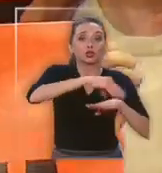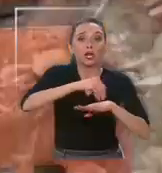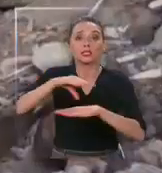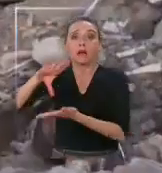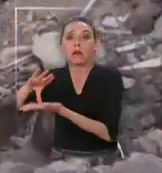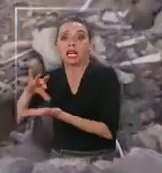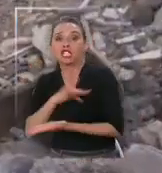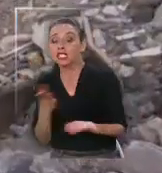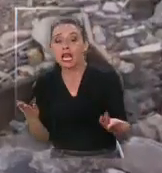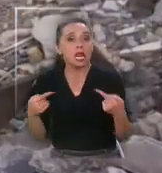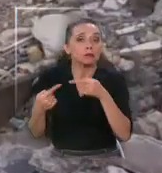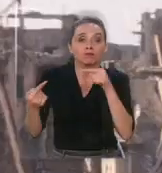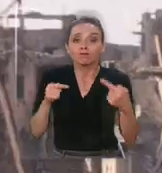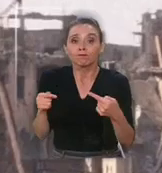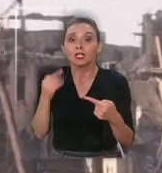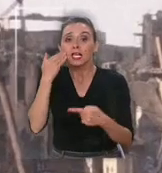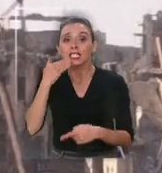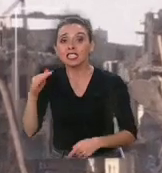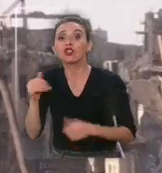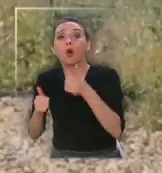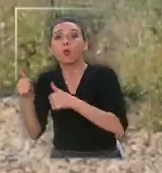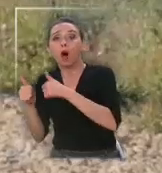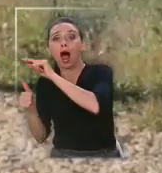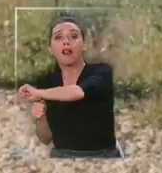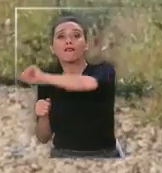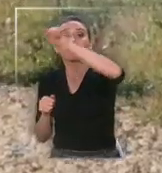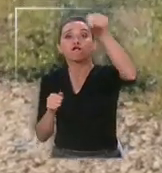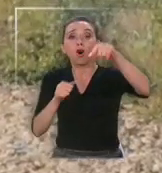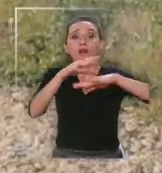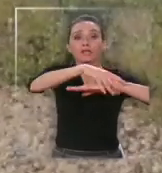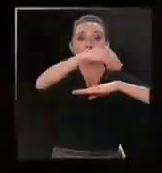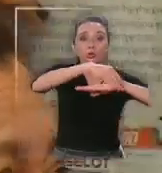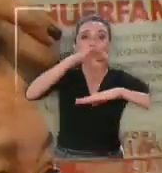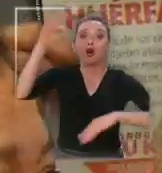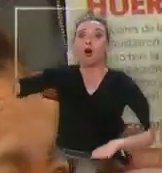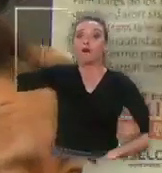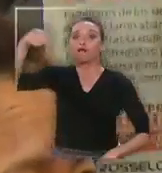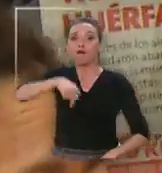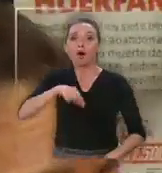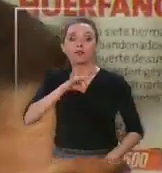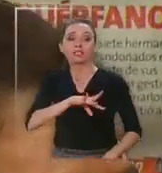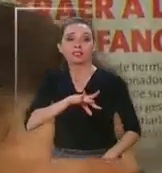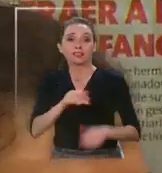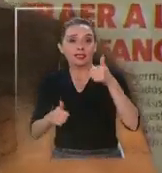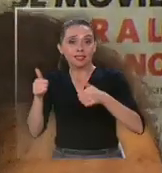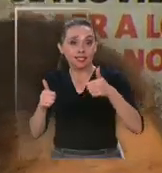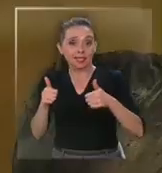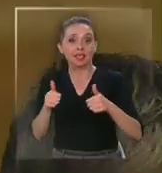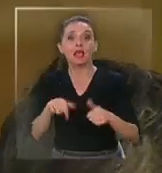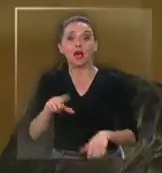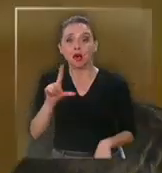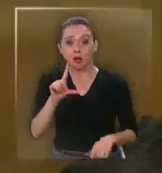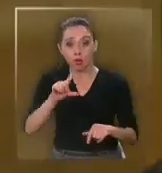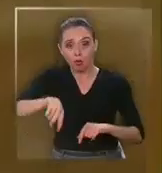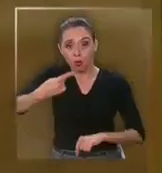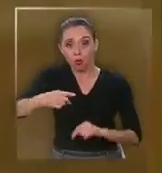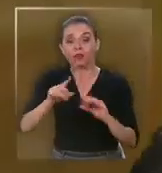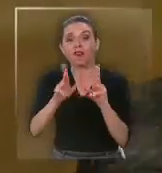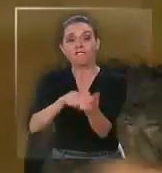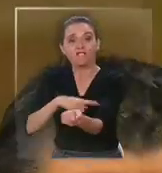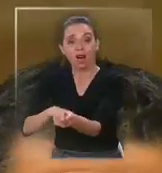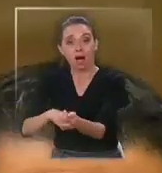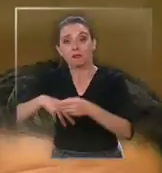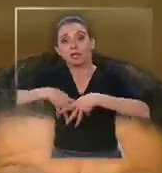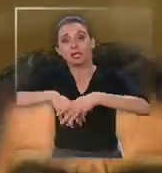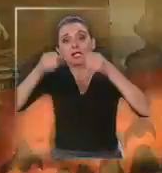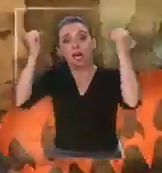niños finalmente retornan a Suecia o vuelven a nuestro país. Por lo pronto este lunes, familiares se manifestarán a las afueras de